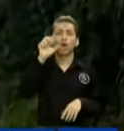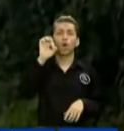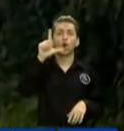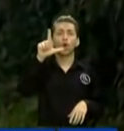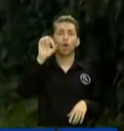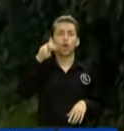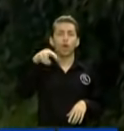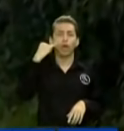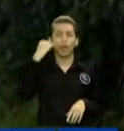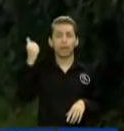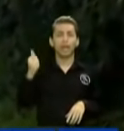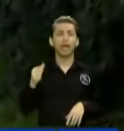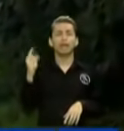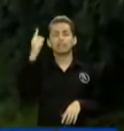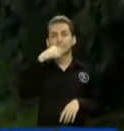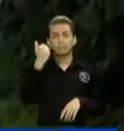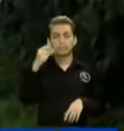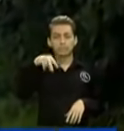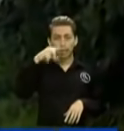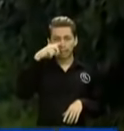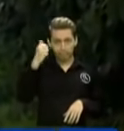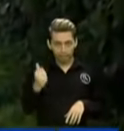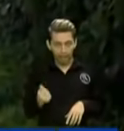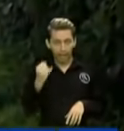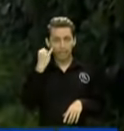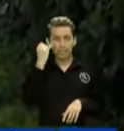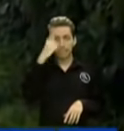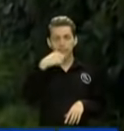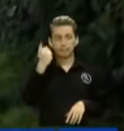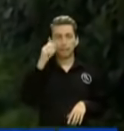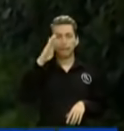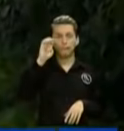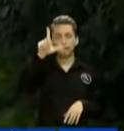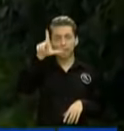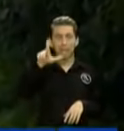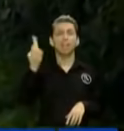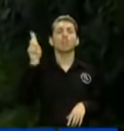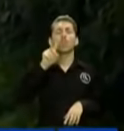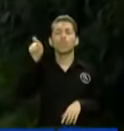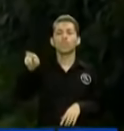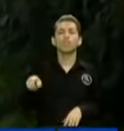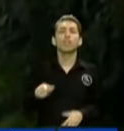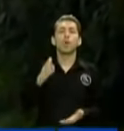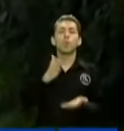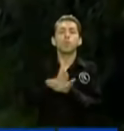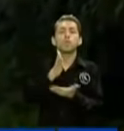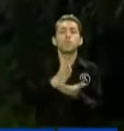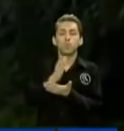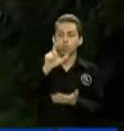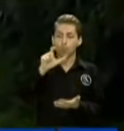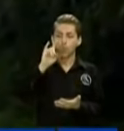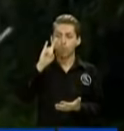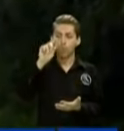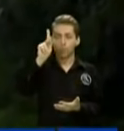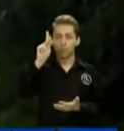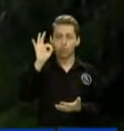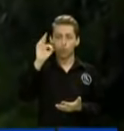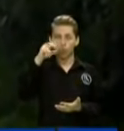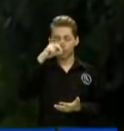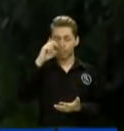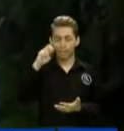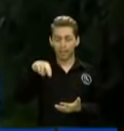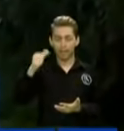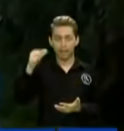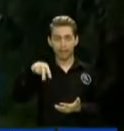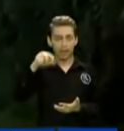Santa Isabel, jurisdicción de Cuyotenango, Suchitepéquez, donde se indicaba de que había personas secuestrando a menores de edad. Al lugar se